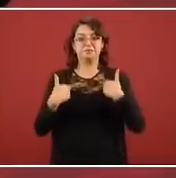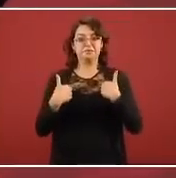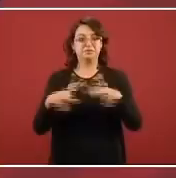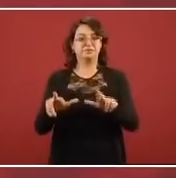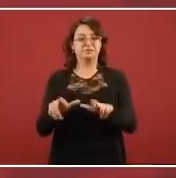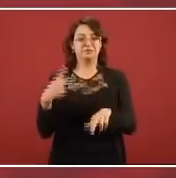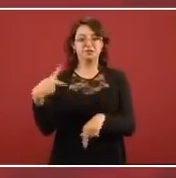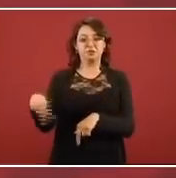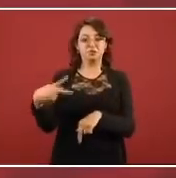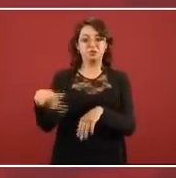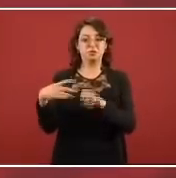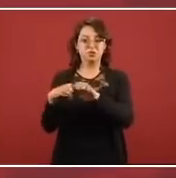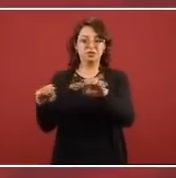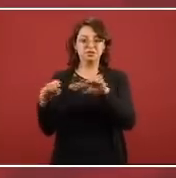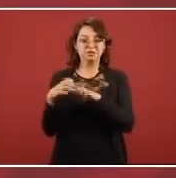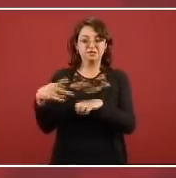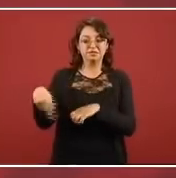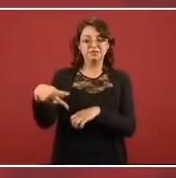que han hecho